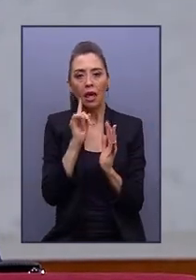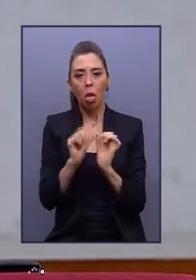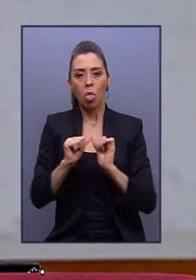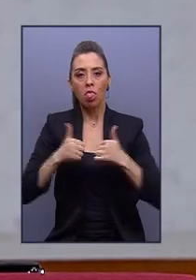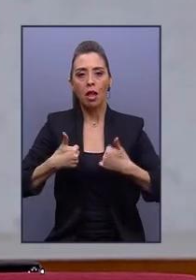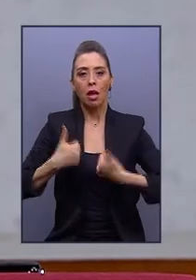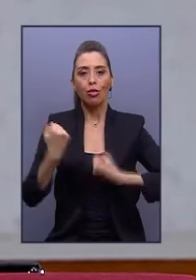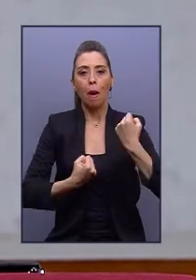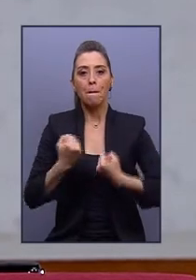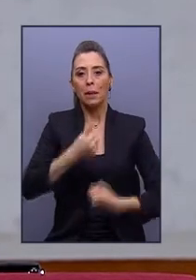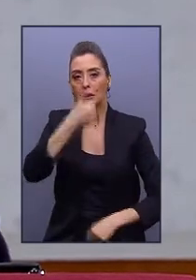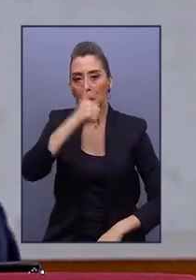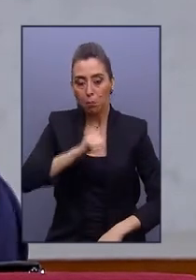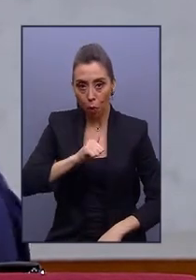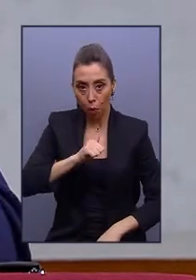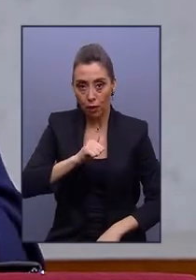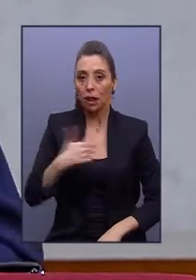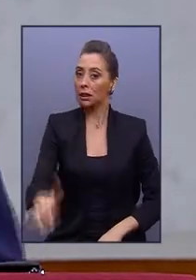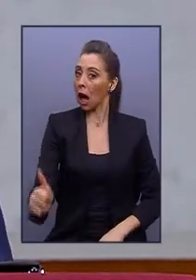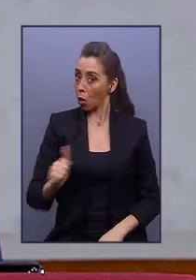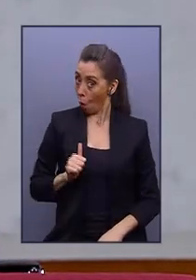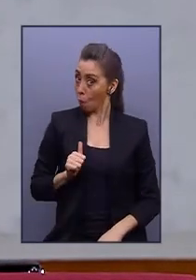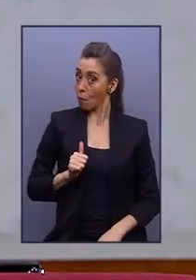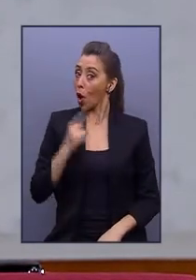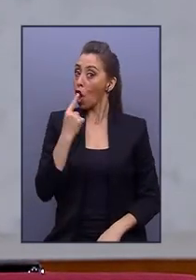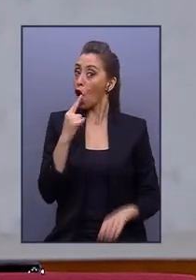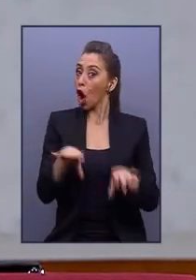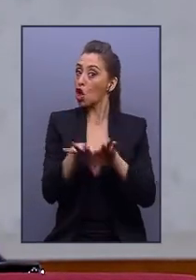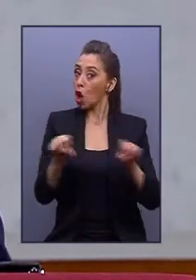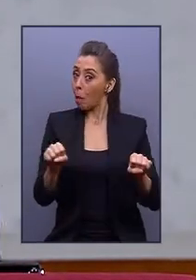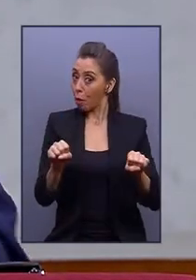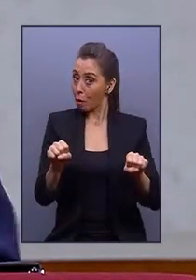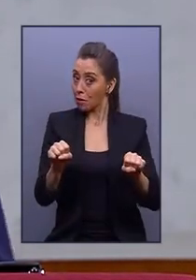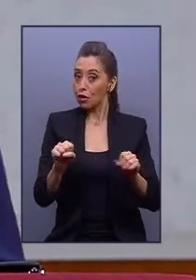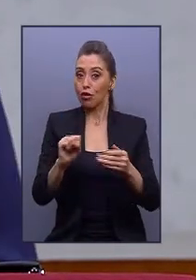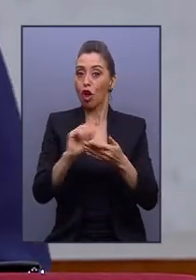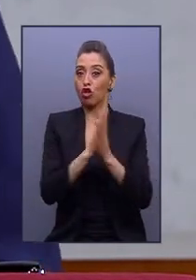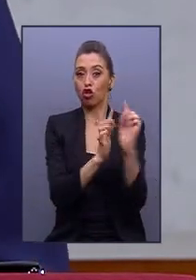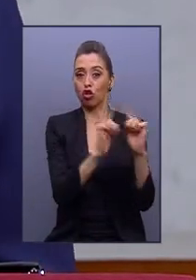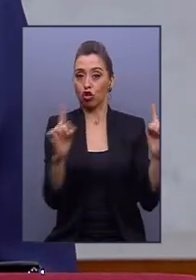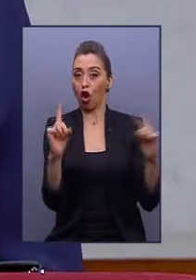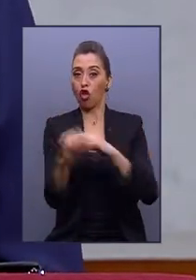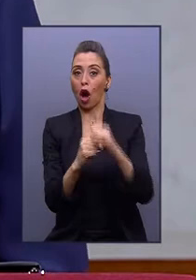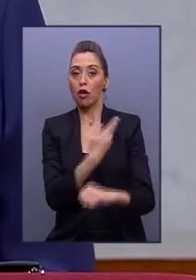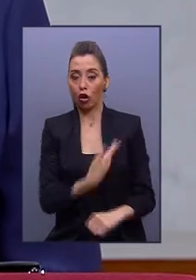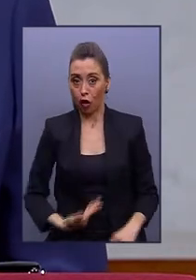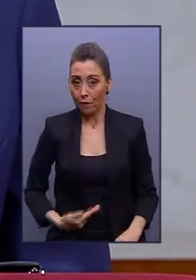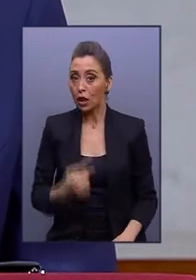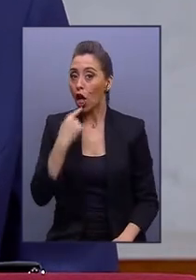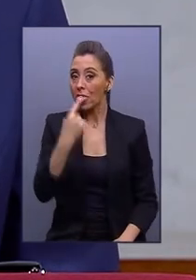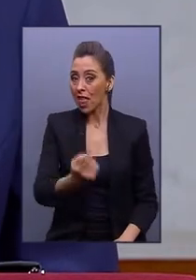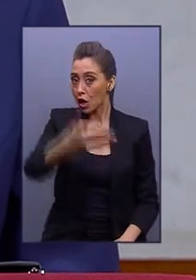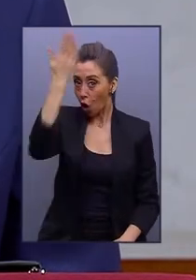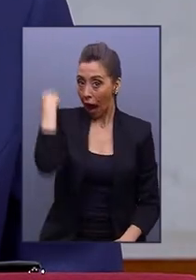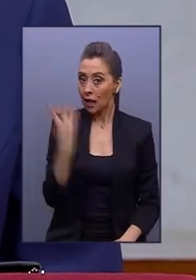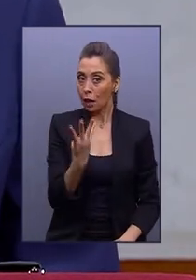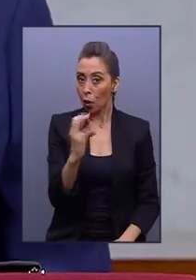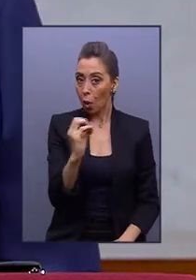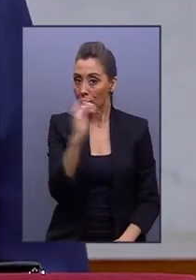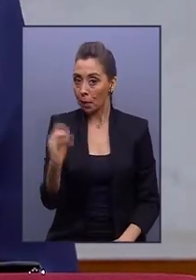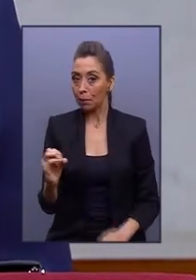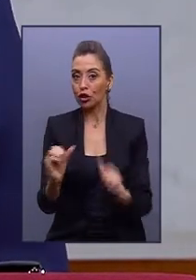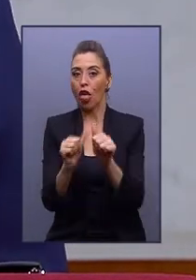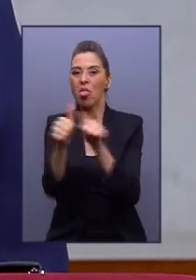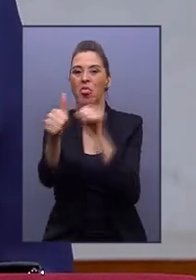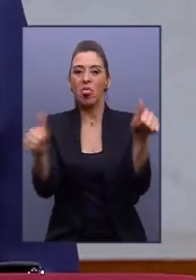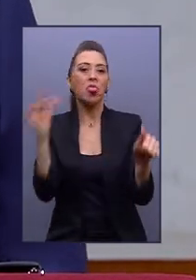empresas públicas. Y ya cumplimos el compromiso que había tenido para todo el gobierno de tener el 40% de directoras en